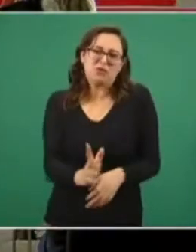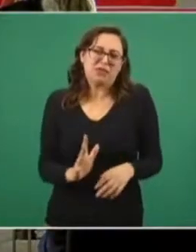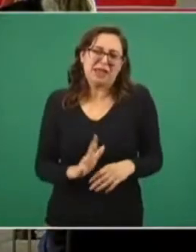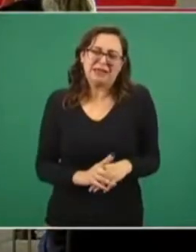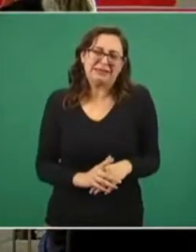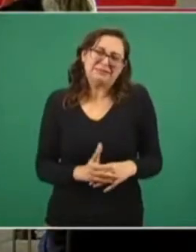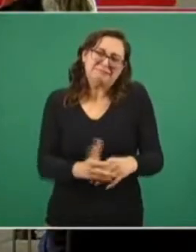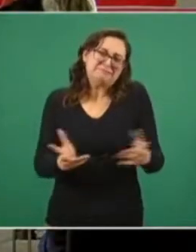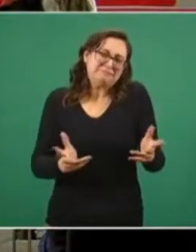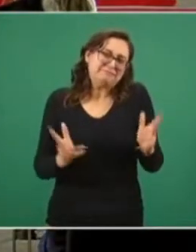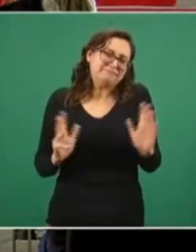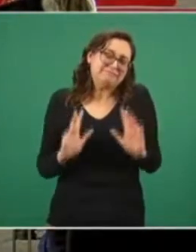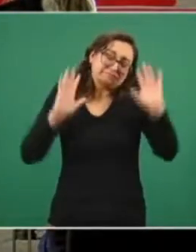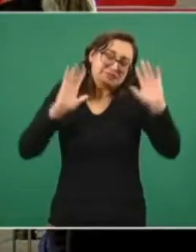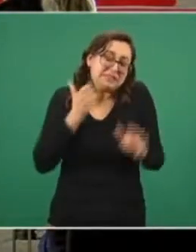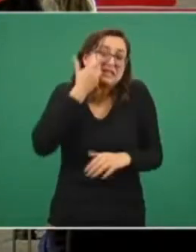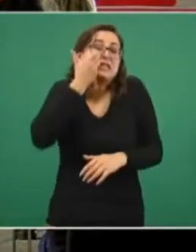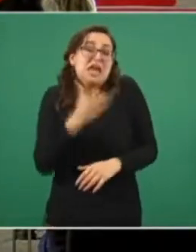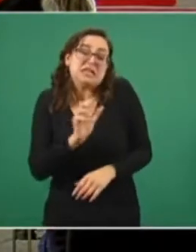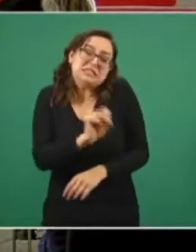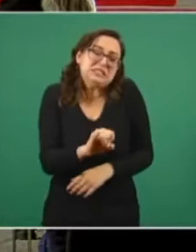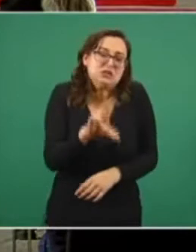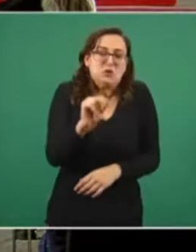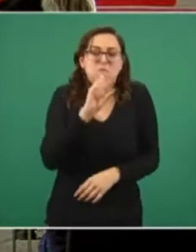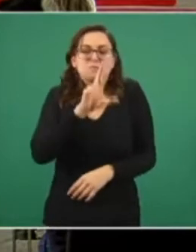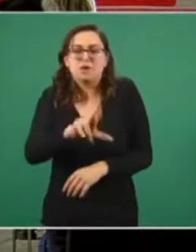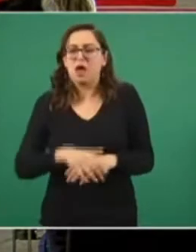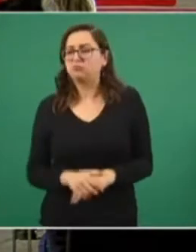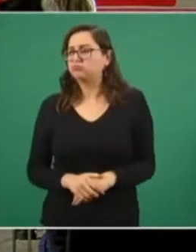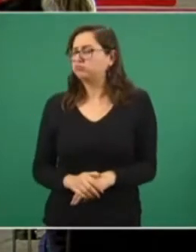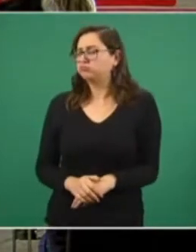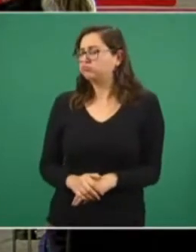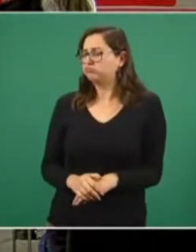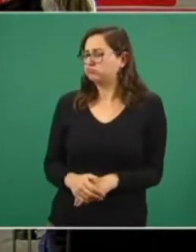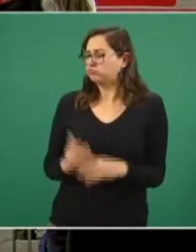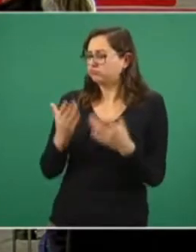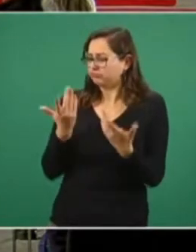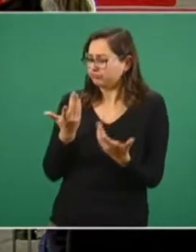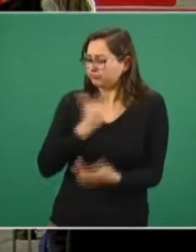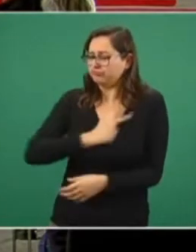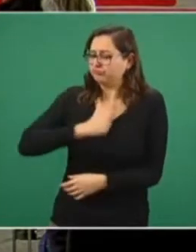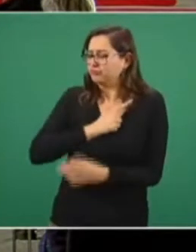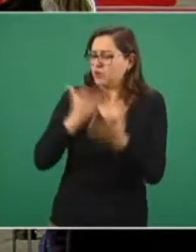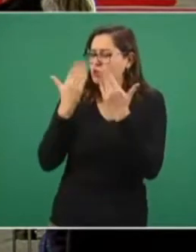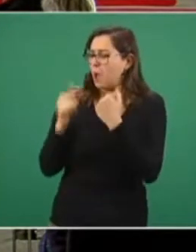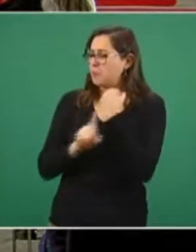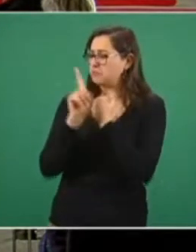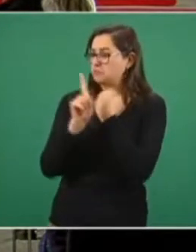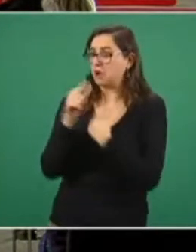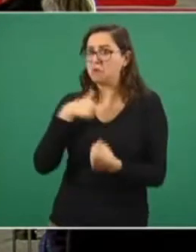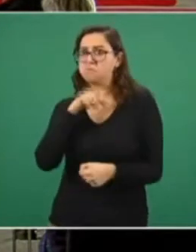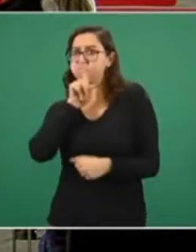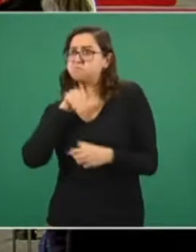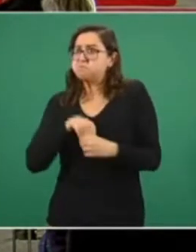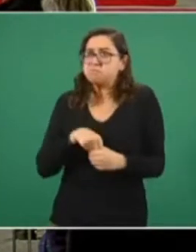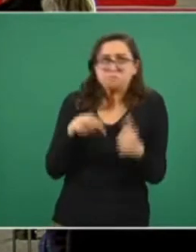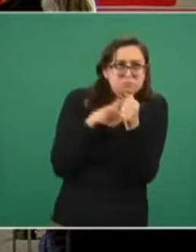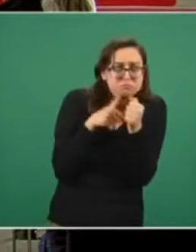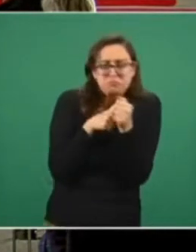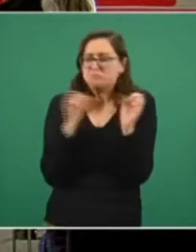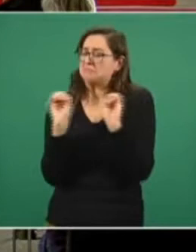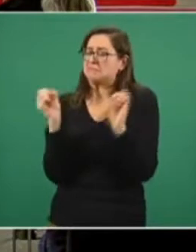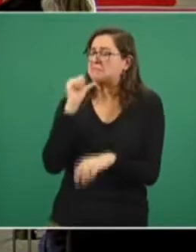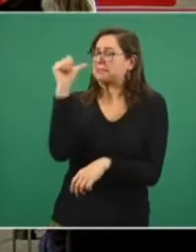no hay ningún tema que sea prohibido o que haya que ocultar. Déjenme abordar primero la primera pregunta, que es de mayor interés colectivo